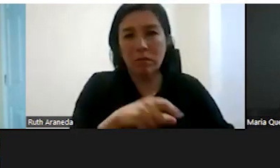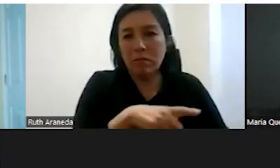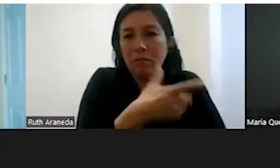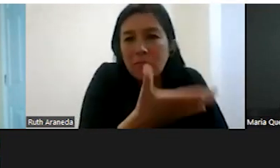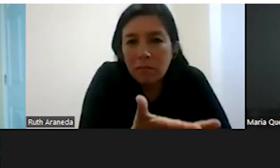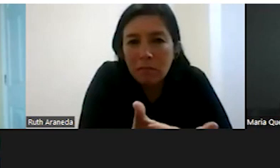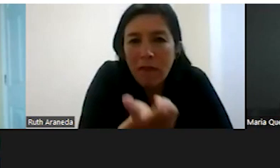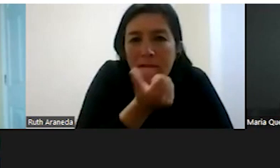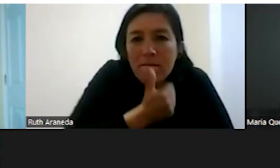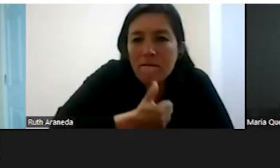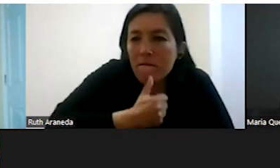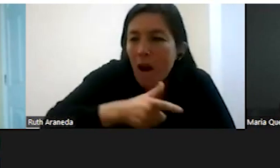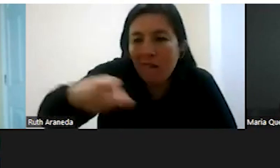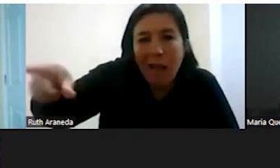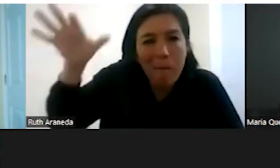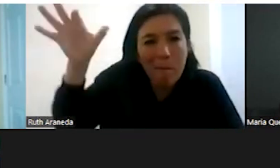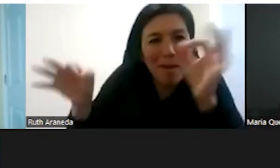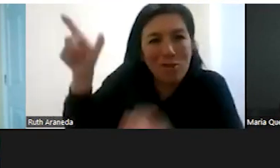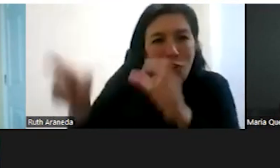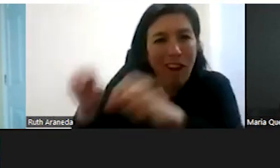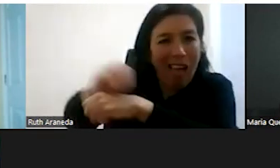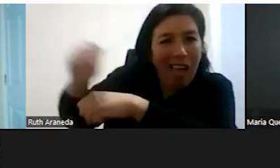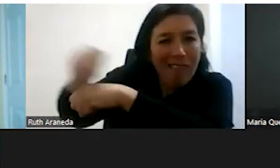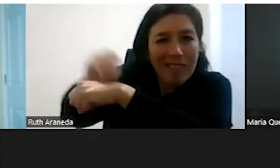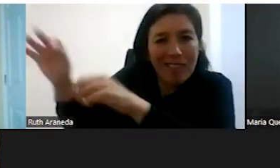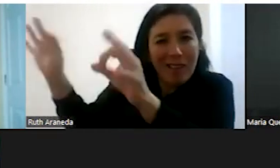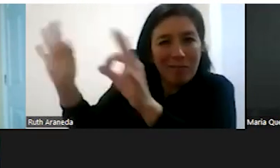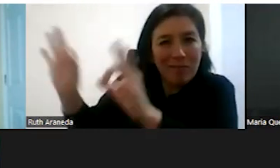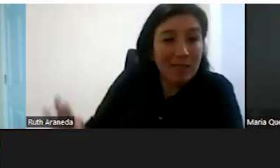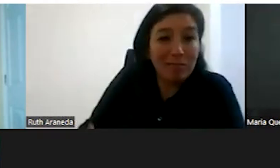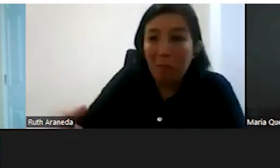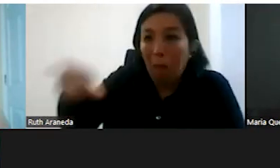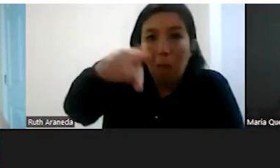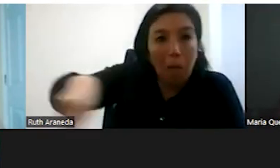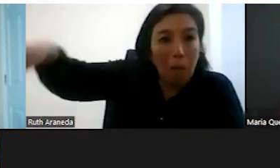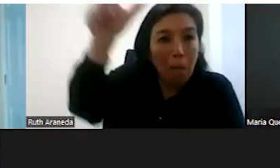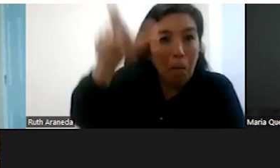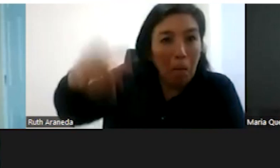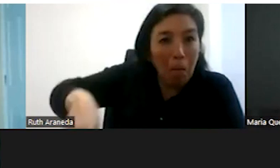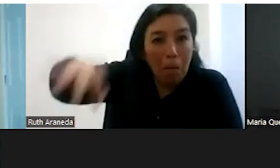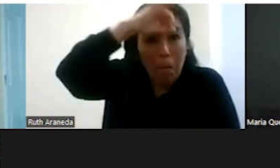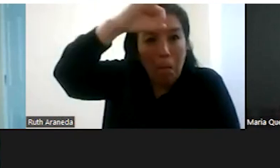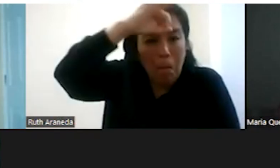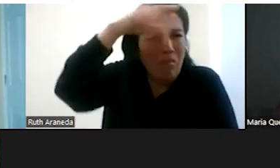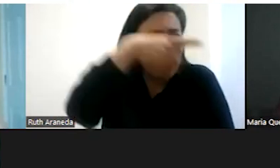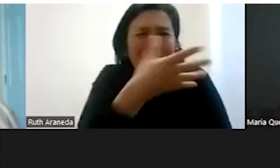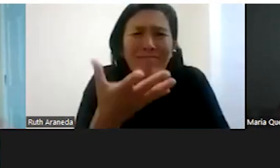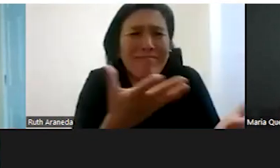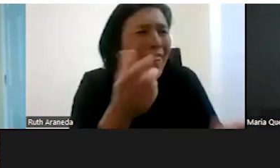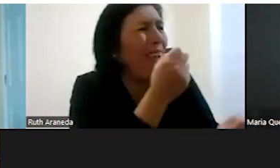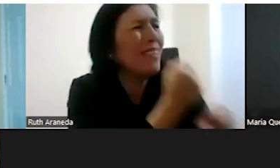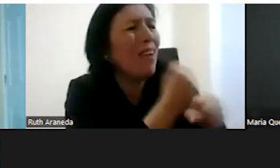de los profesionales y de quienes trabajamos en esto, en cómo le damos sentido al trabajo que estamos haciendo, en